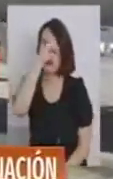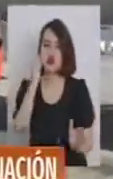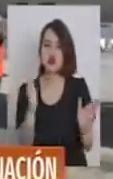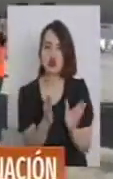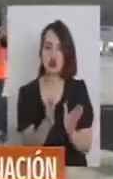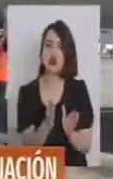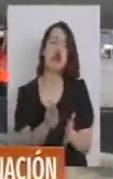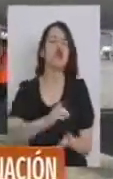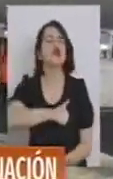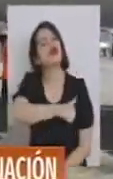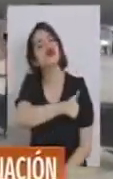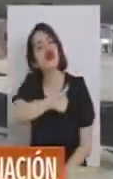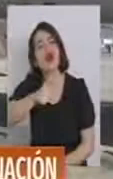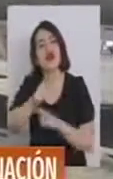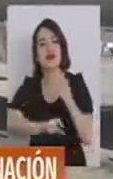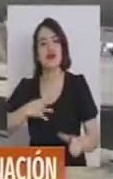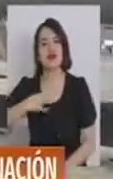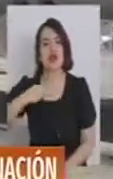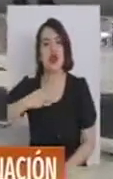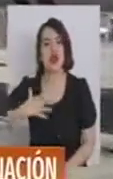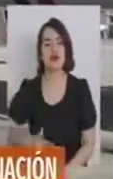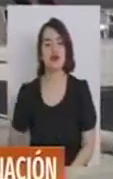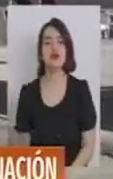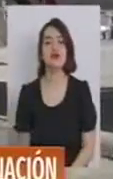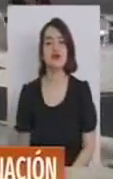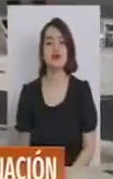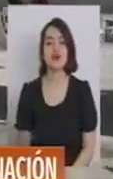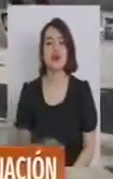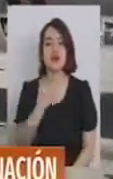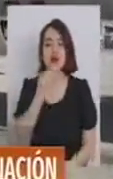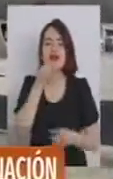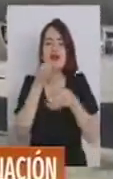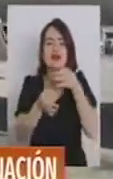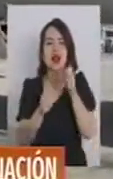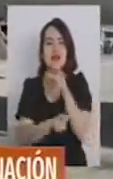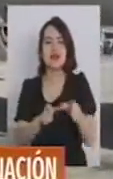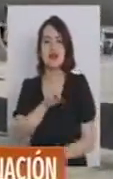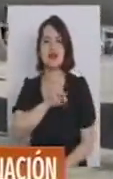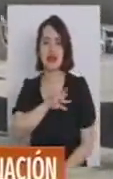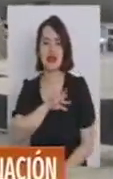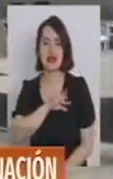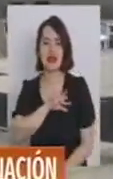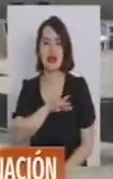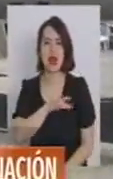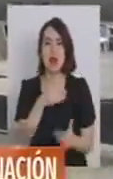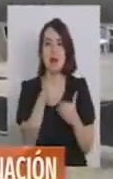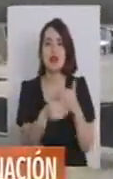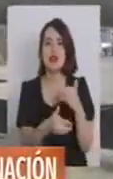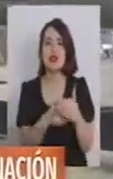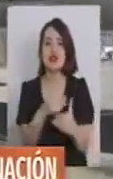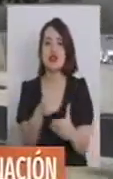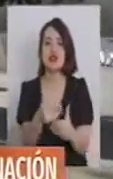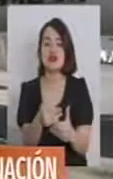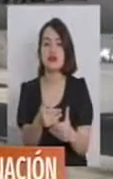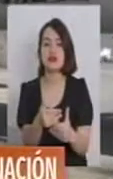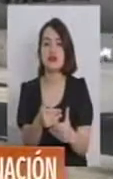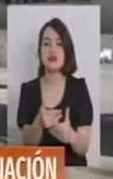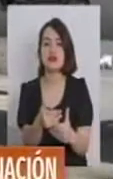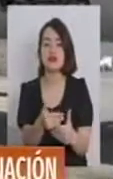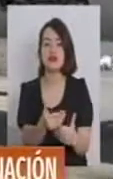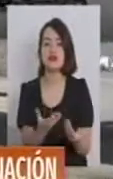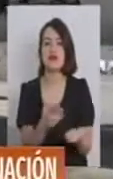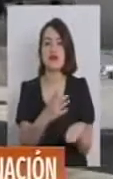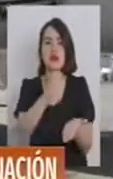de toda la ciudadanía. Quiero también decirles a todos mis compatriotas, el proceso de adquisición de